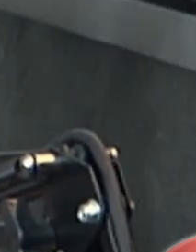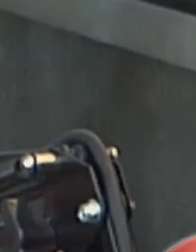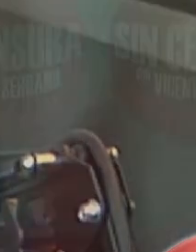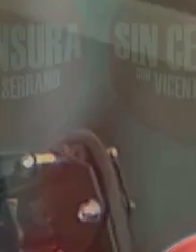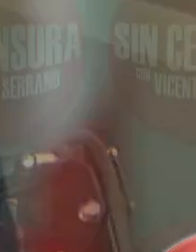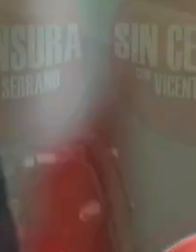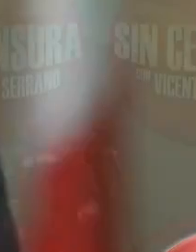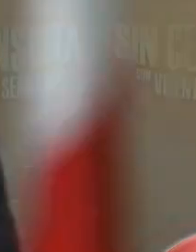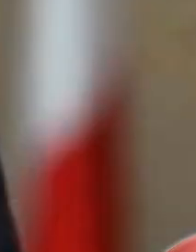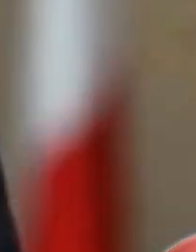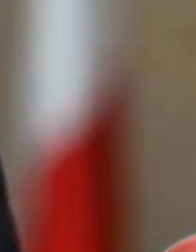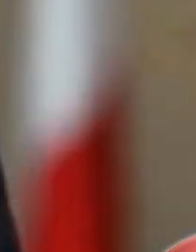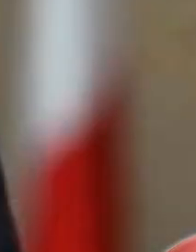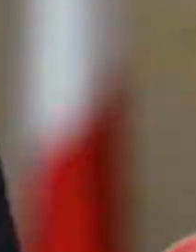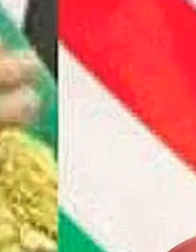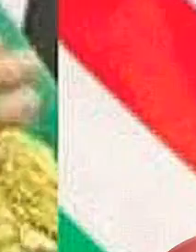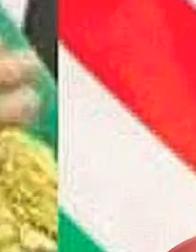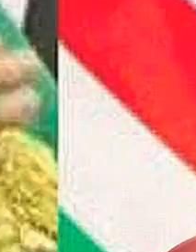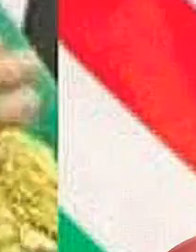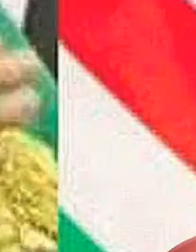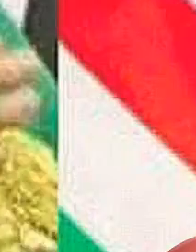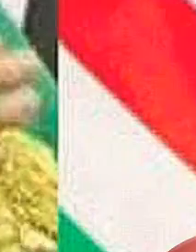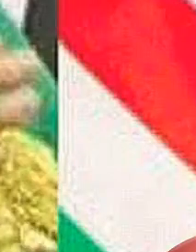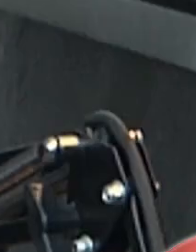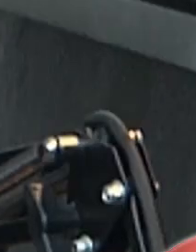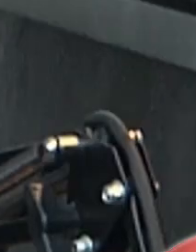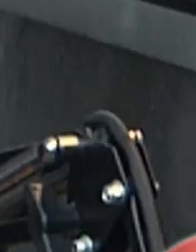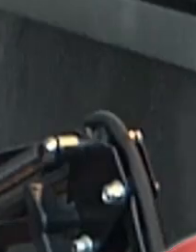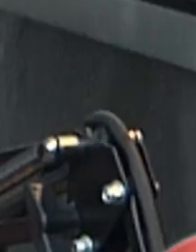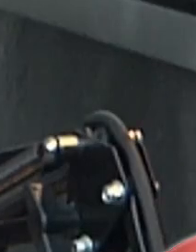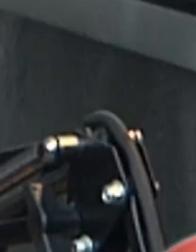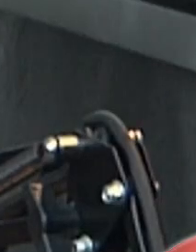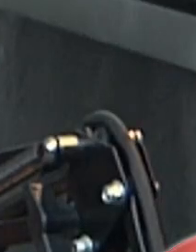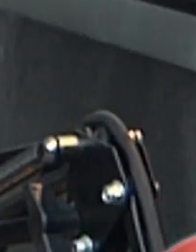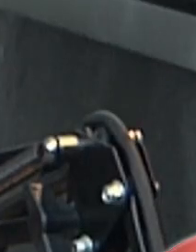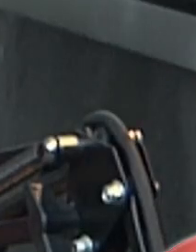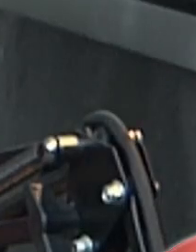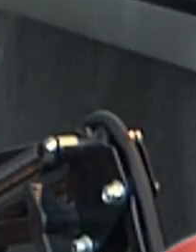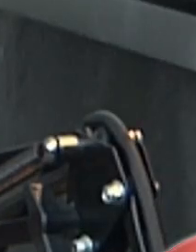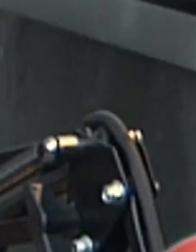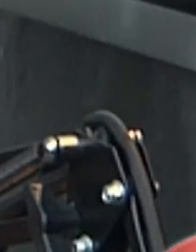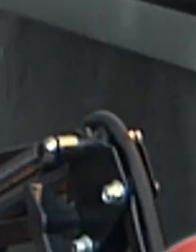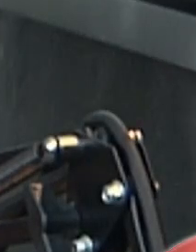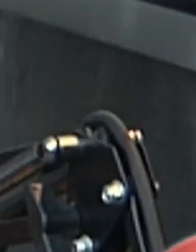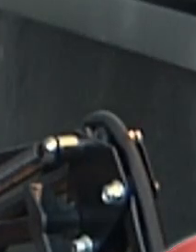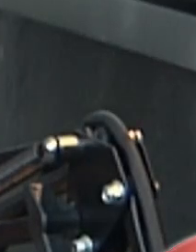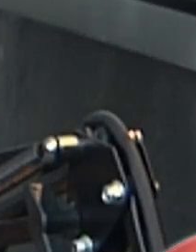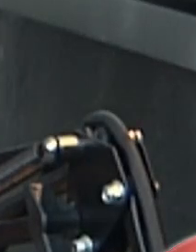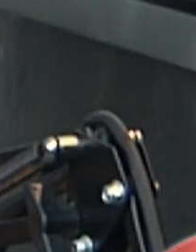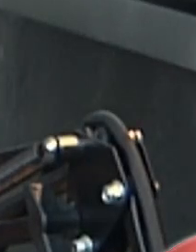es absolutamente increíble. El presidente menciona con nombre y apellido a algunos de